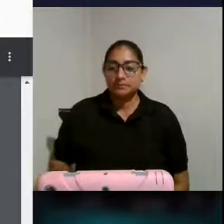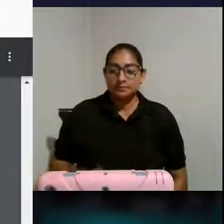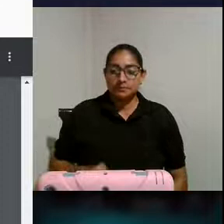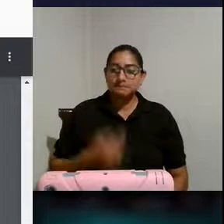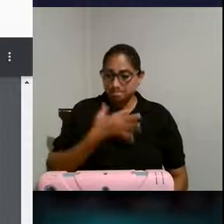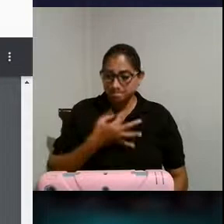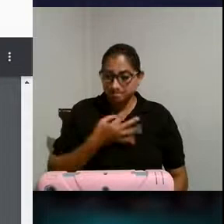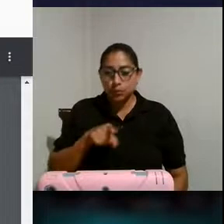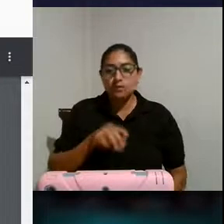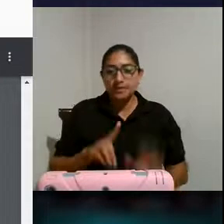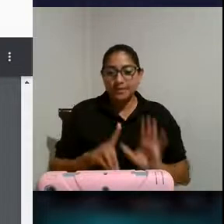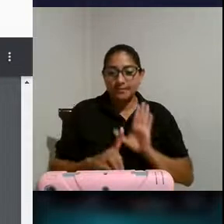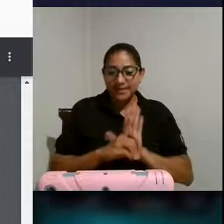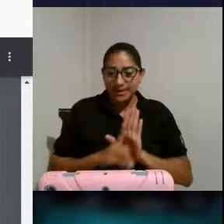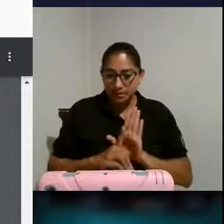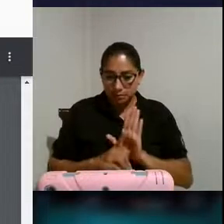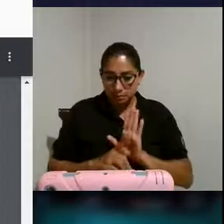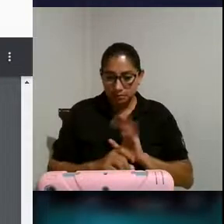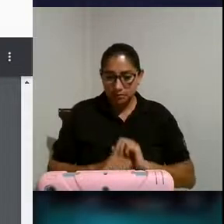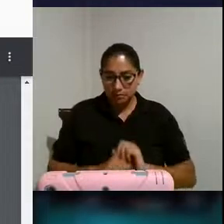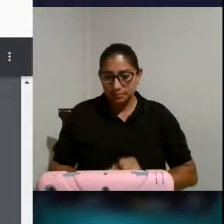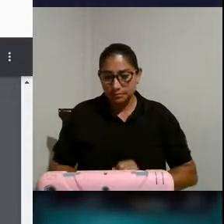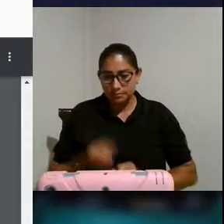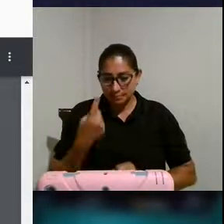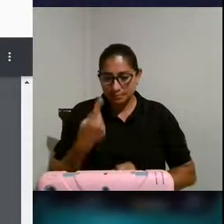gusto. Gracias a usted más bien.